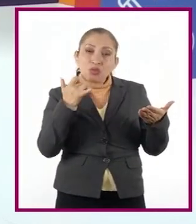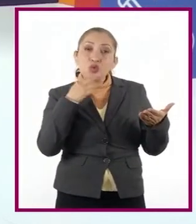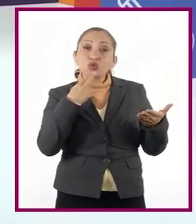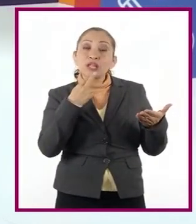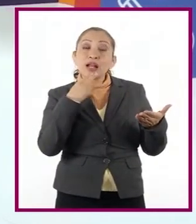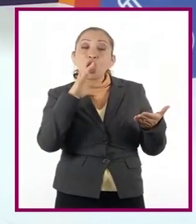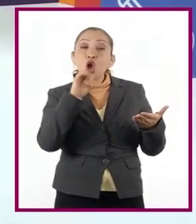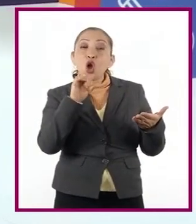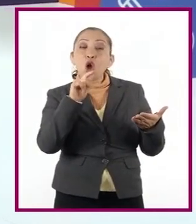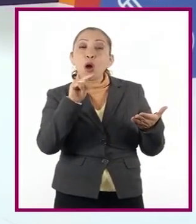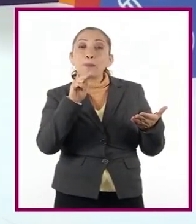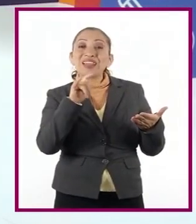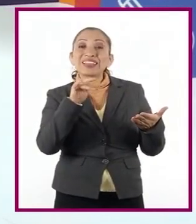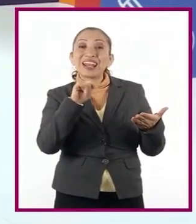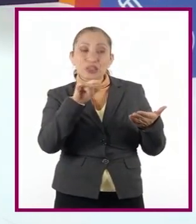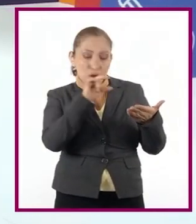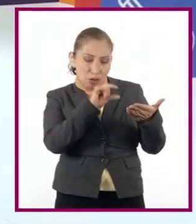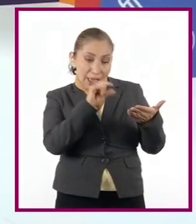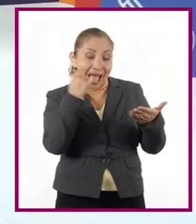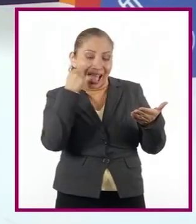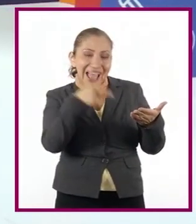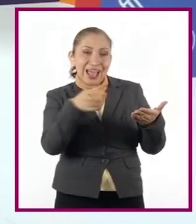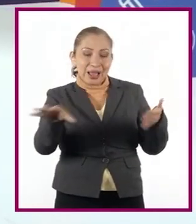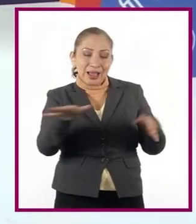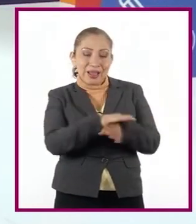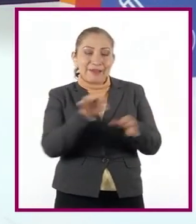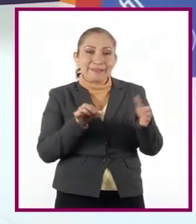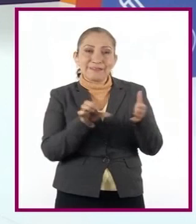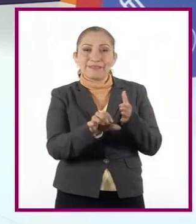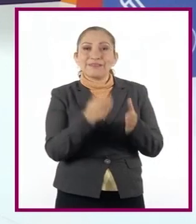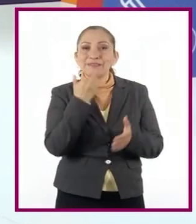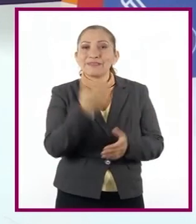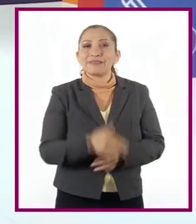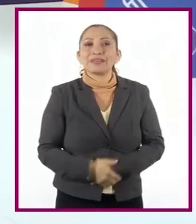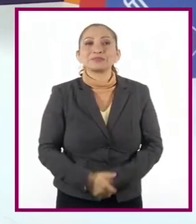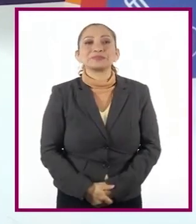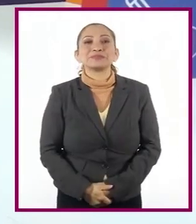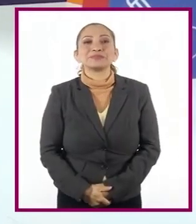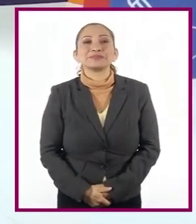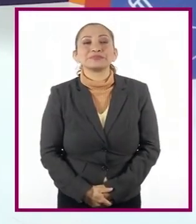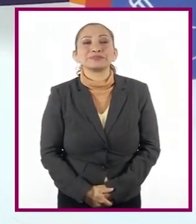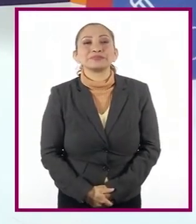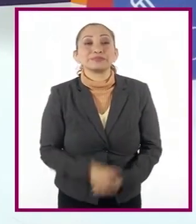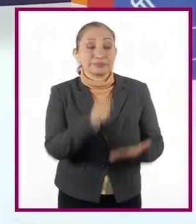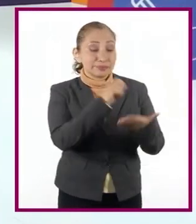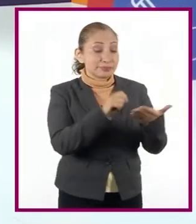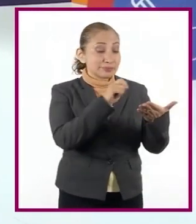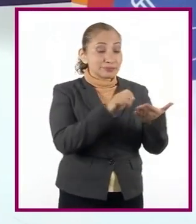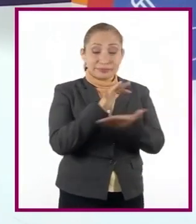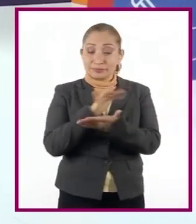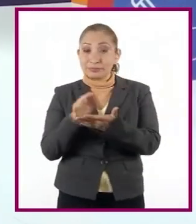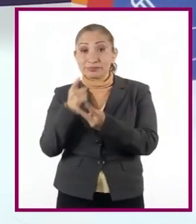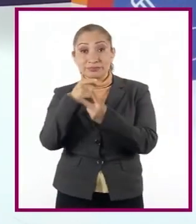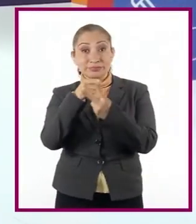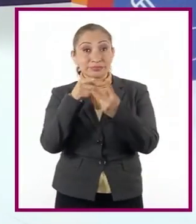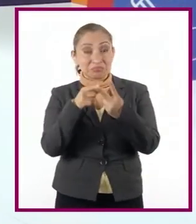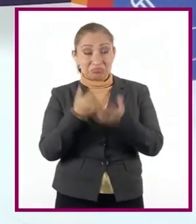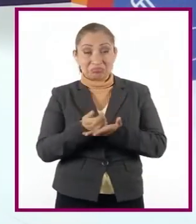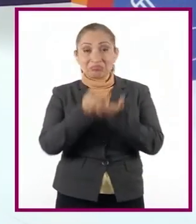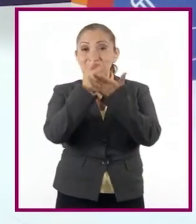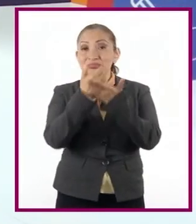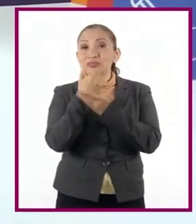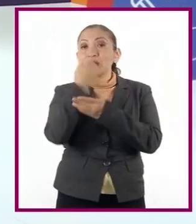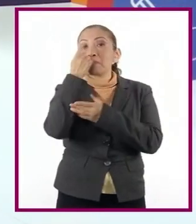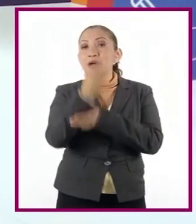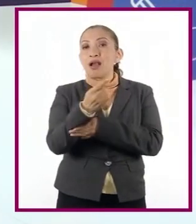el copretérito en los momentos que consideren más adecuados. Escribir y leer son herramientas